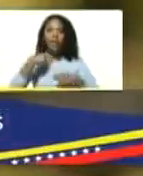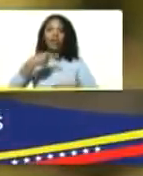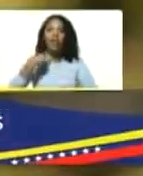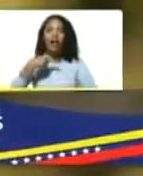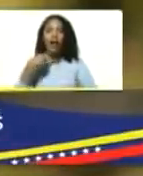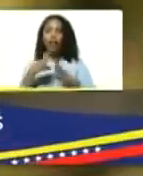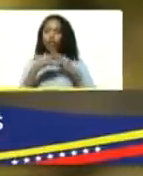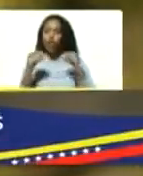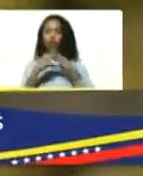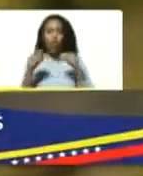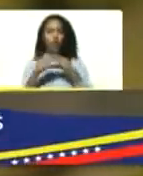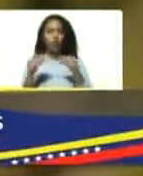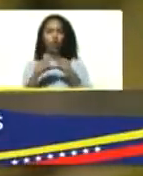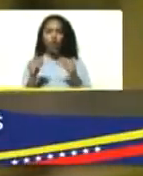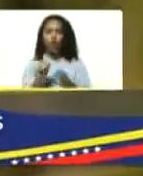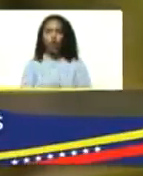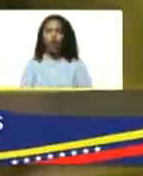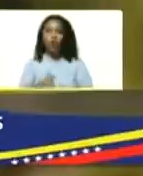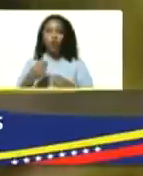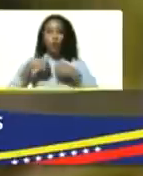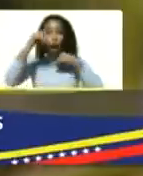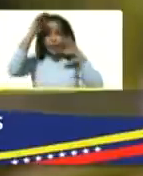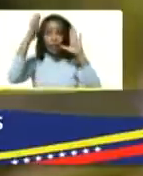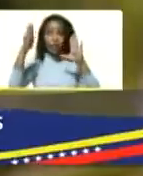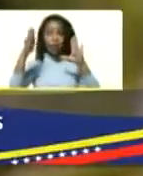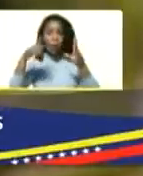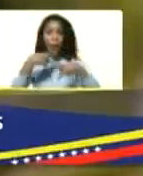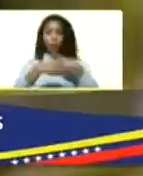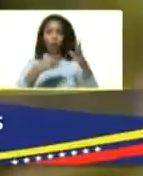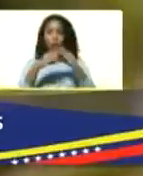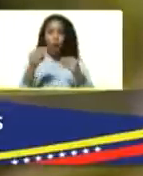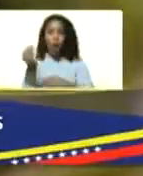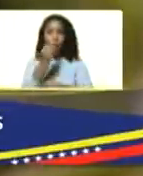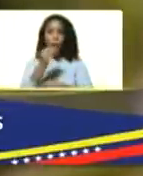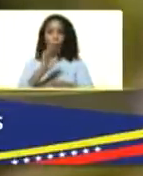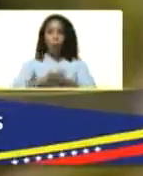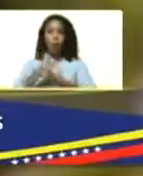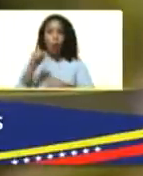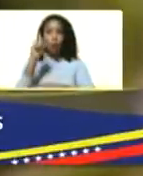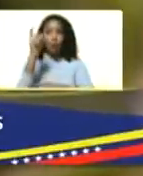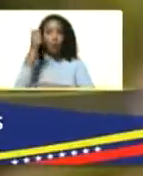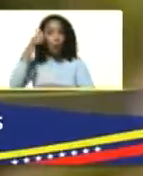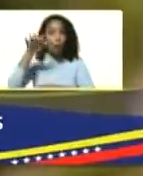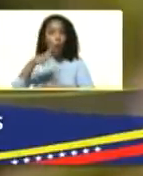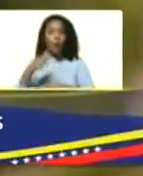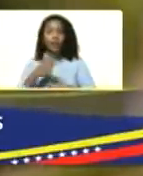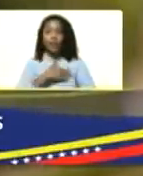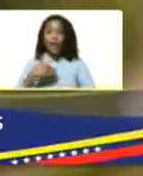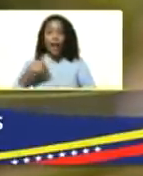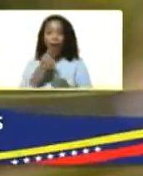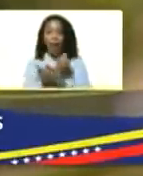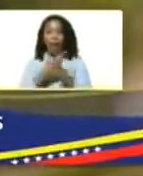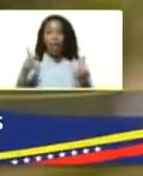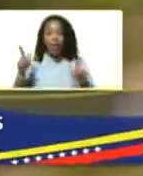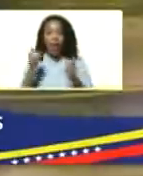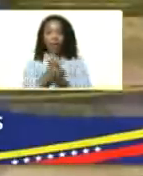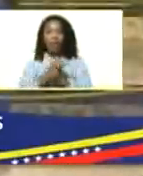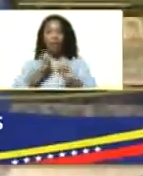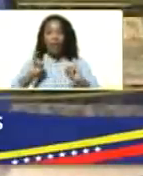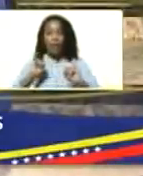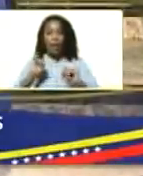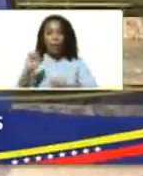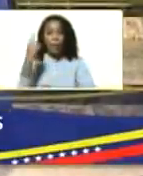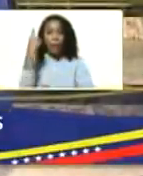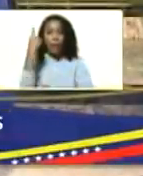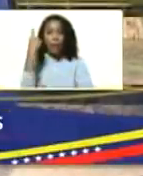todo pues pendiente de la producción de todo el alimento porque un pueblo que aspira a ser libre e independiente la